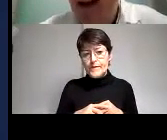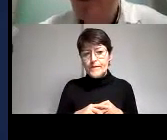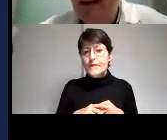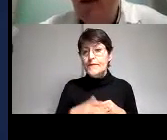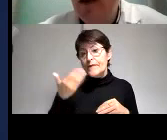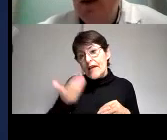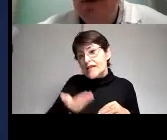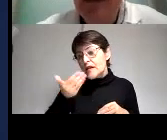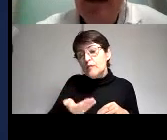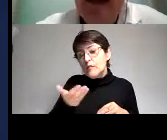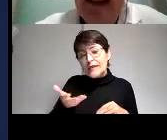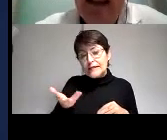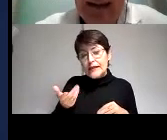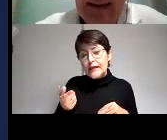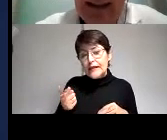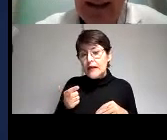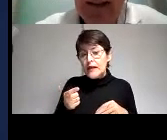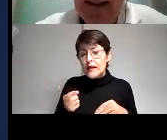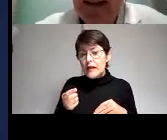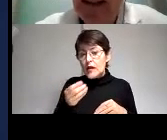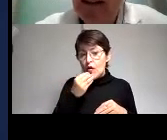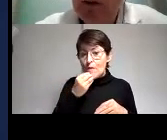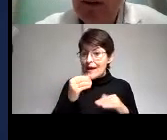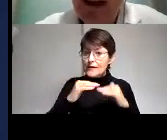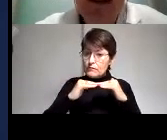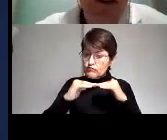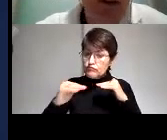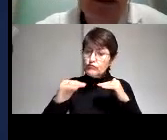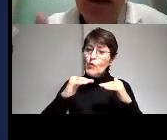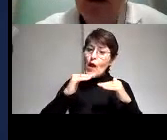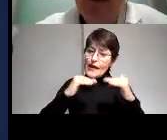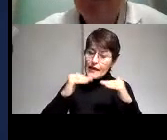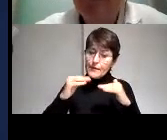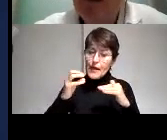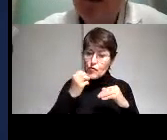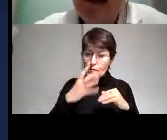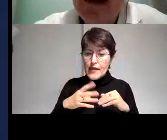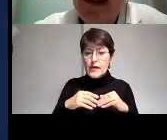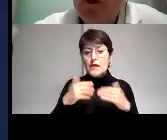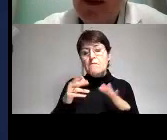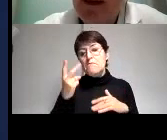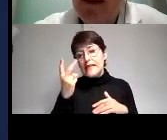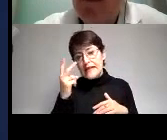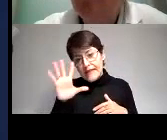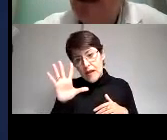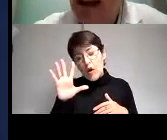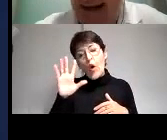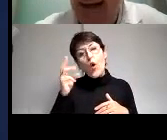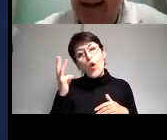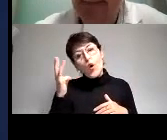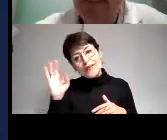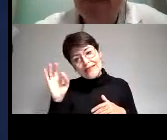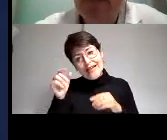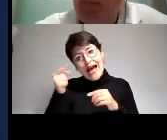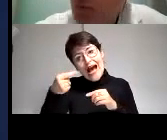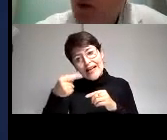adecuarlo más a lo que recomiendan las guías nutricionales, que son del orden de 25-30 gramos de fibra al